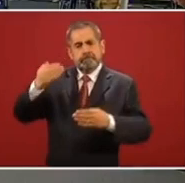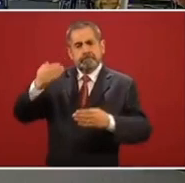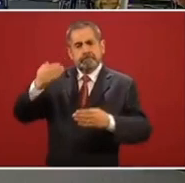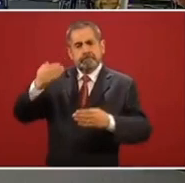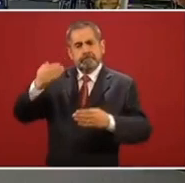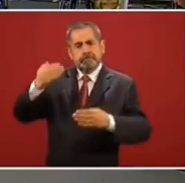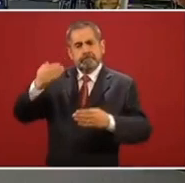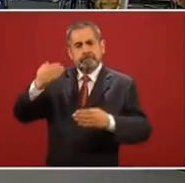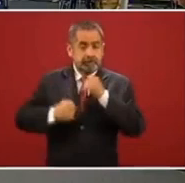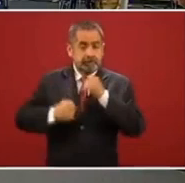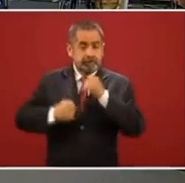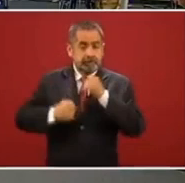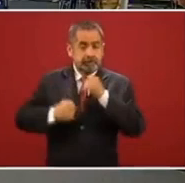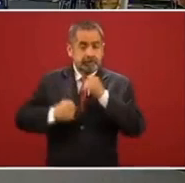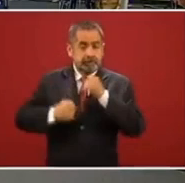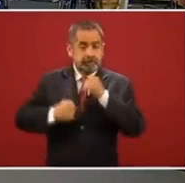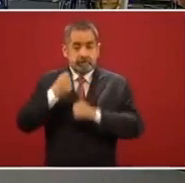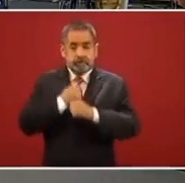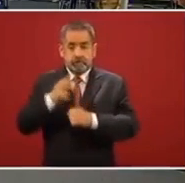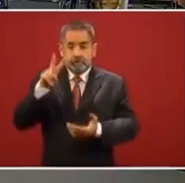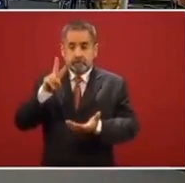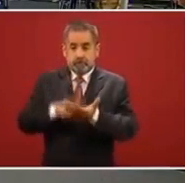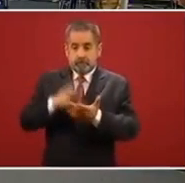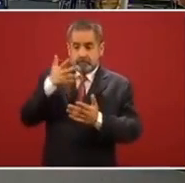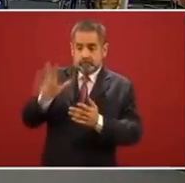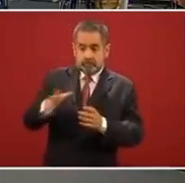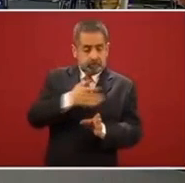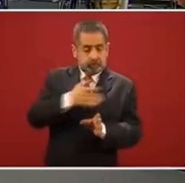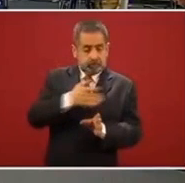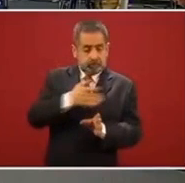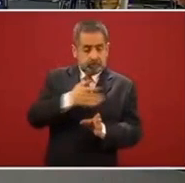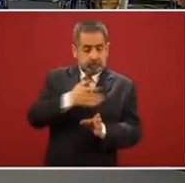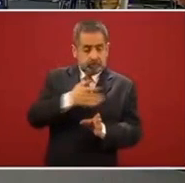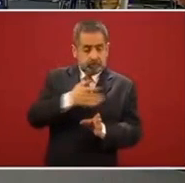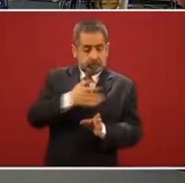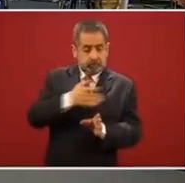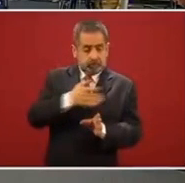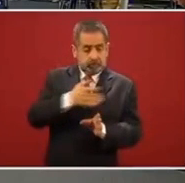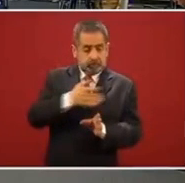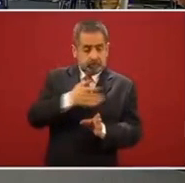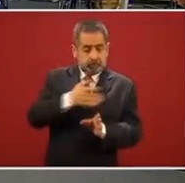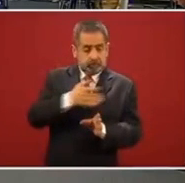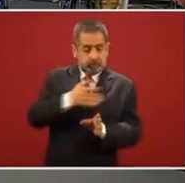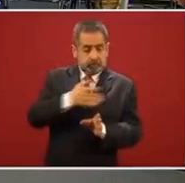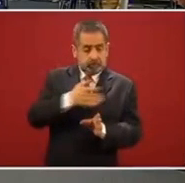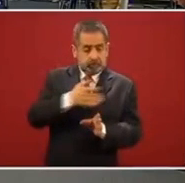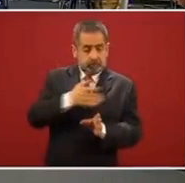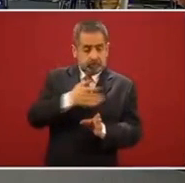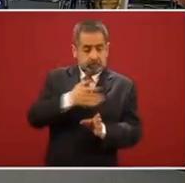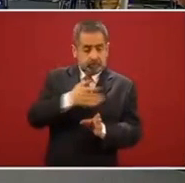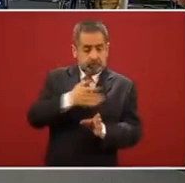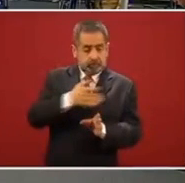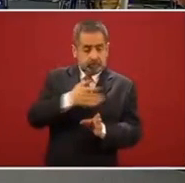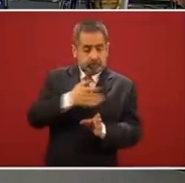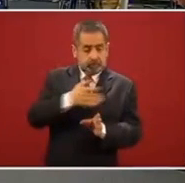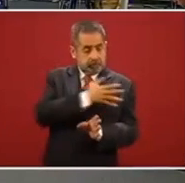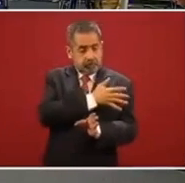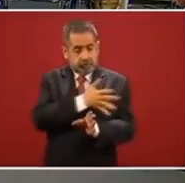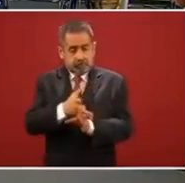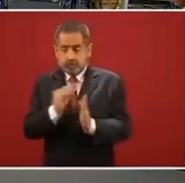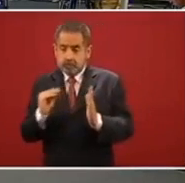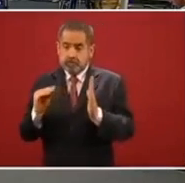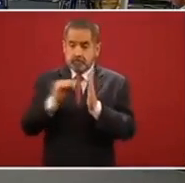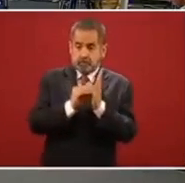until 2010, no estaba en la Agenda Nacional de Riesgos it was not within the national agenda of risks.